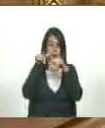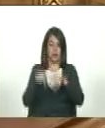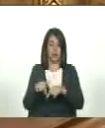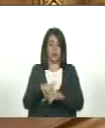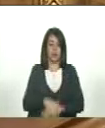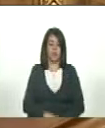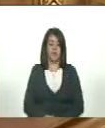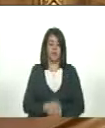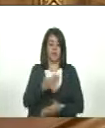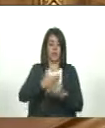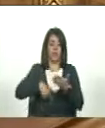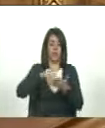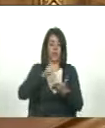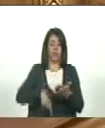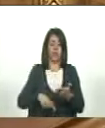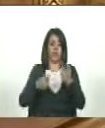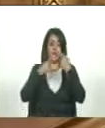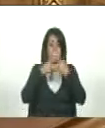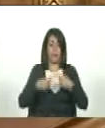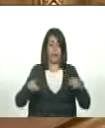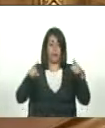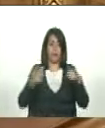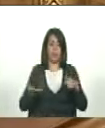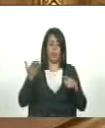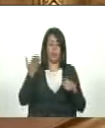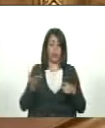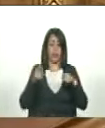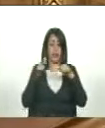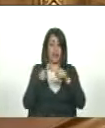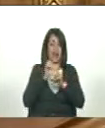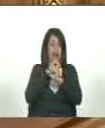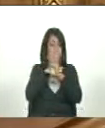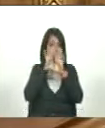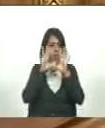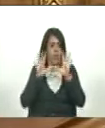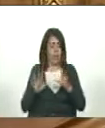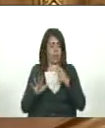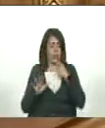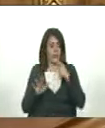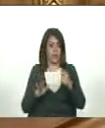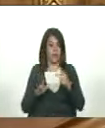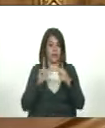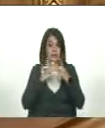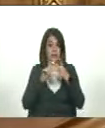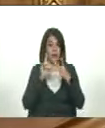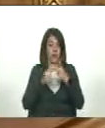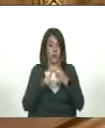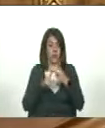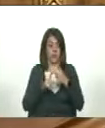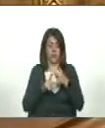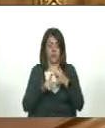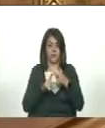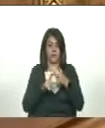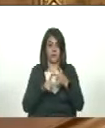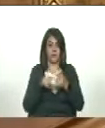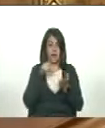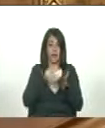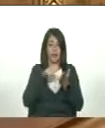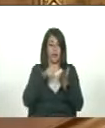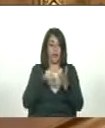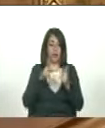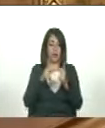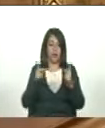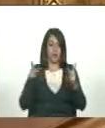la contratación. Esta diferenciación es importante que la tengamos prevista. Un segundo componente tiene que ver la deuda